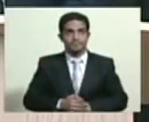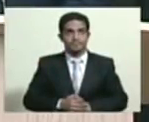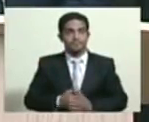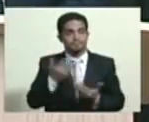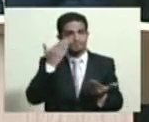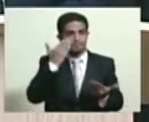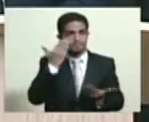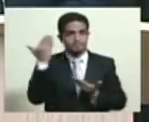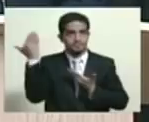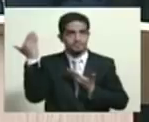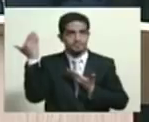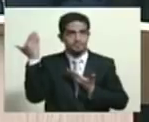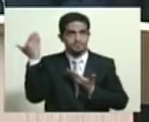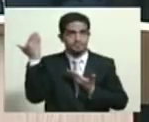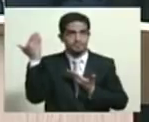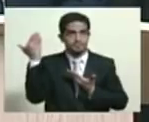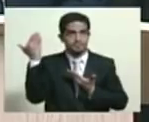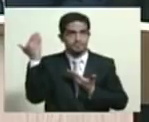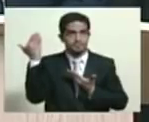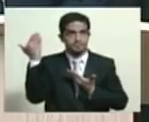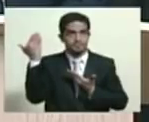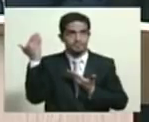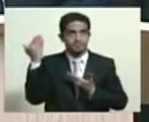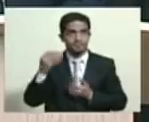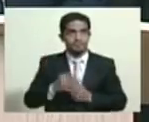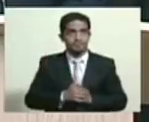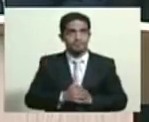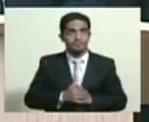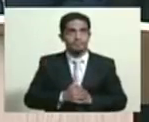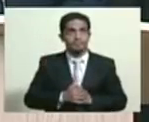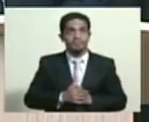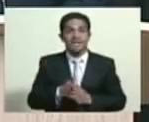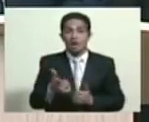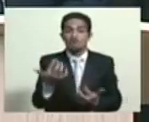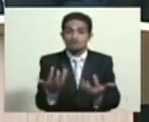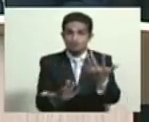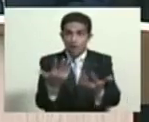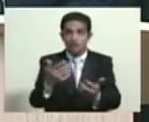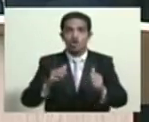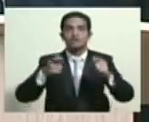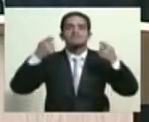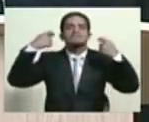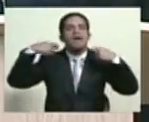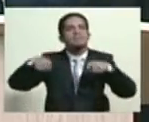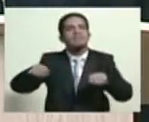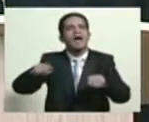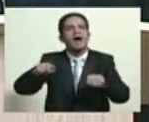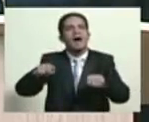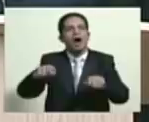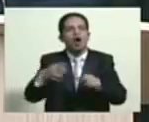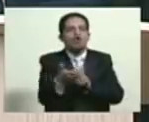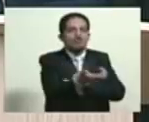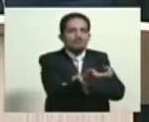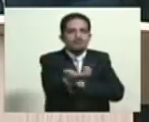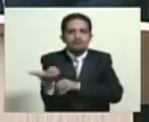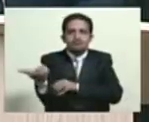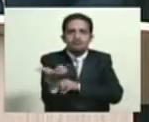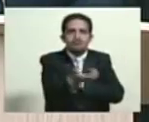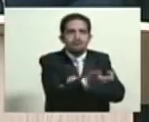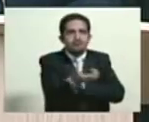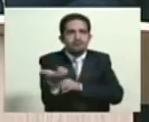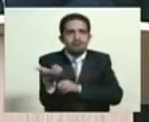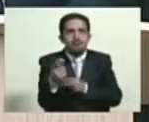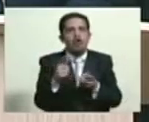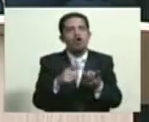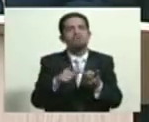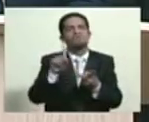Miren cómo, a pesar de que desde el mismo momento en que apareció el fuego, se trató de yugular con agua, con